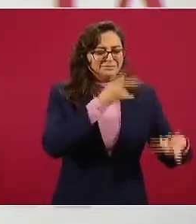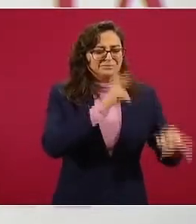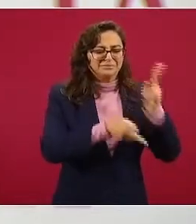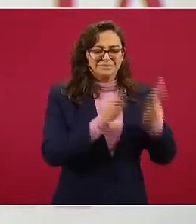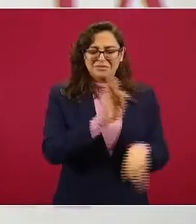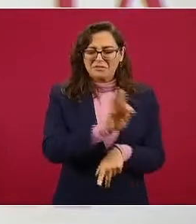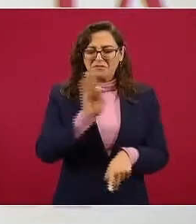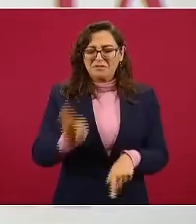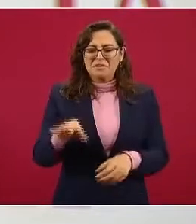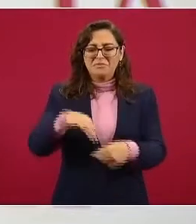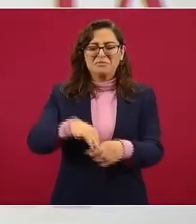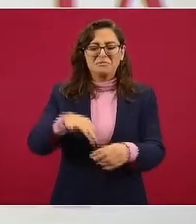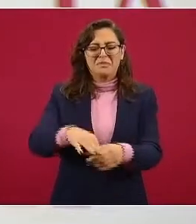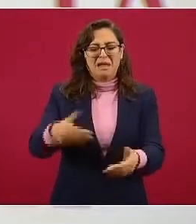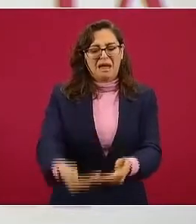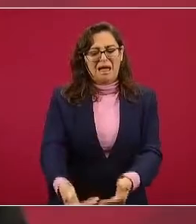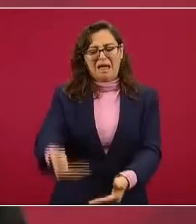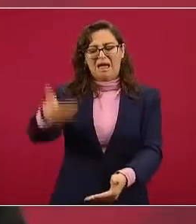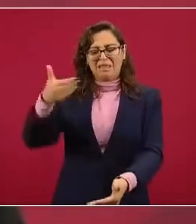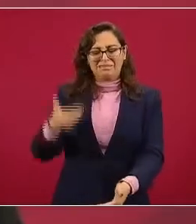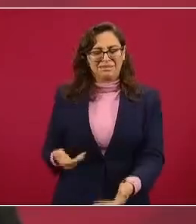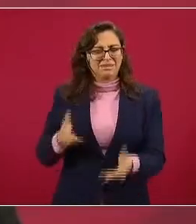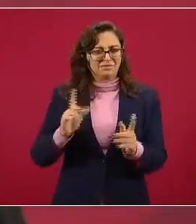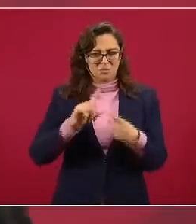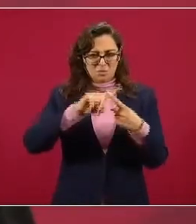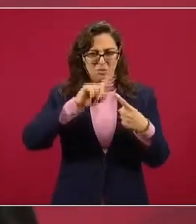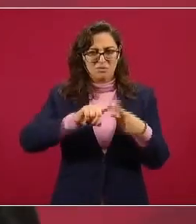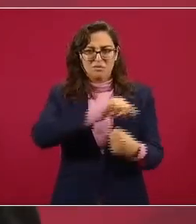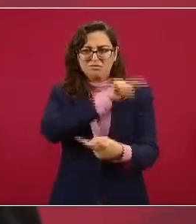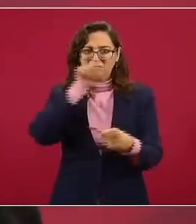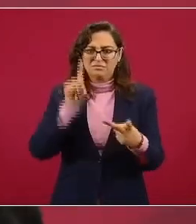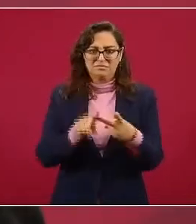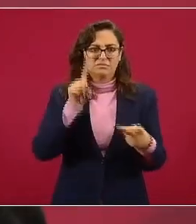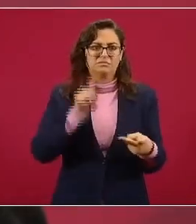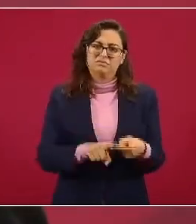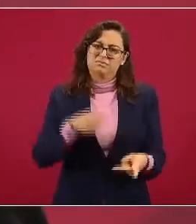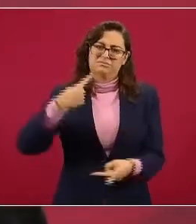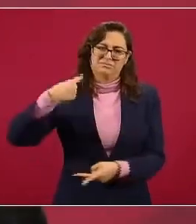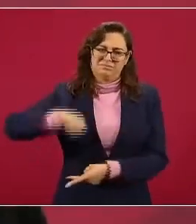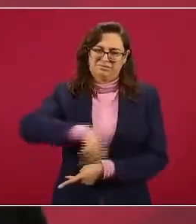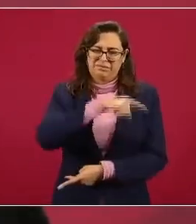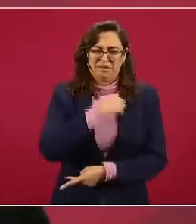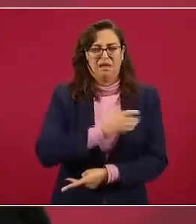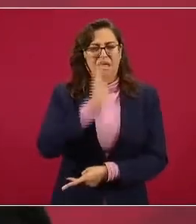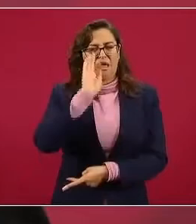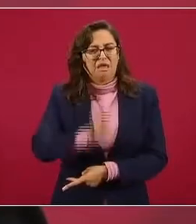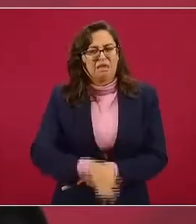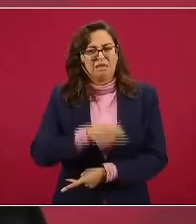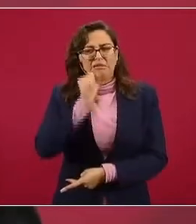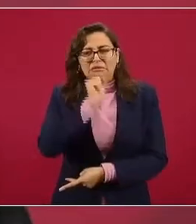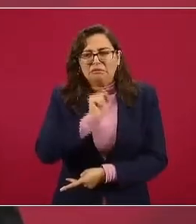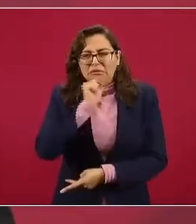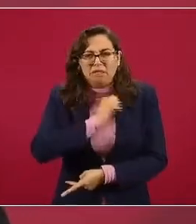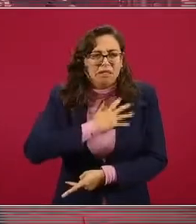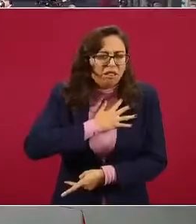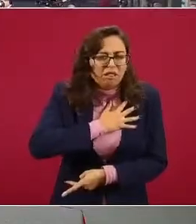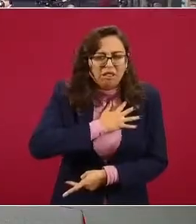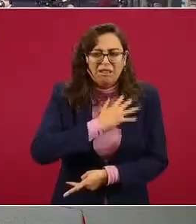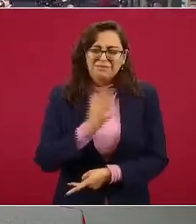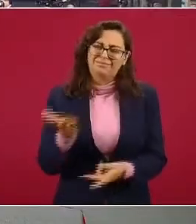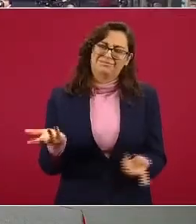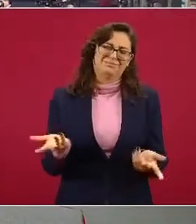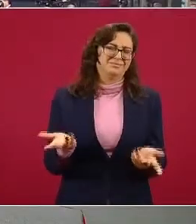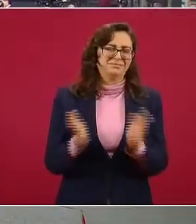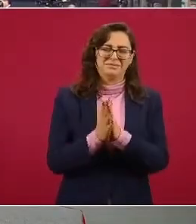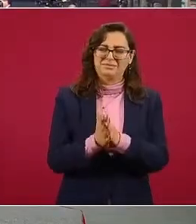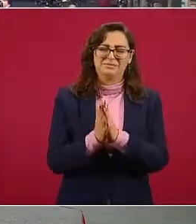y sería absolutamente inaceptable para México algo de esa naturaleza. Entonces, no ha sido así. Lo